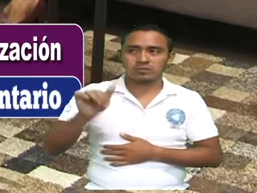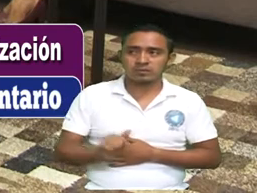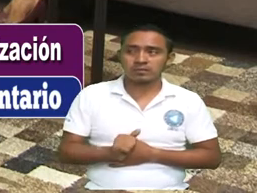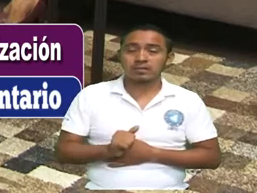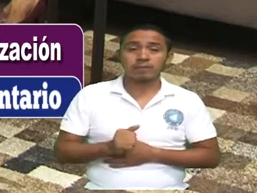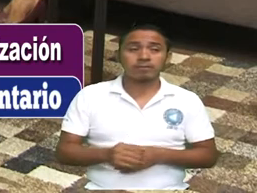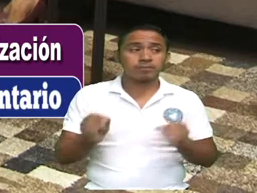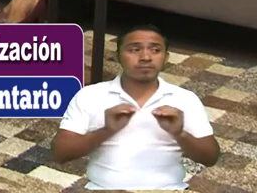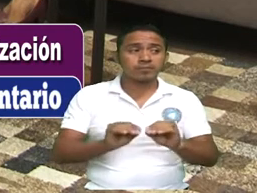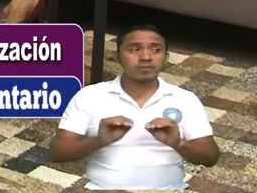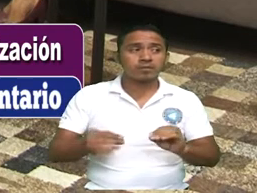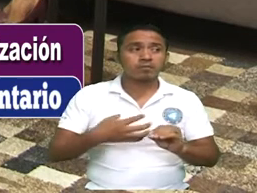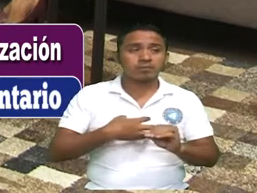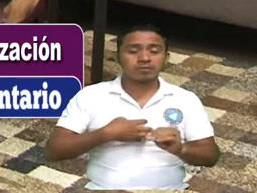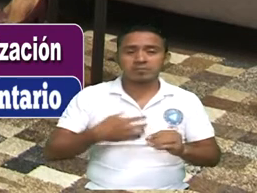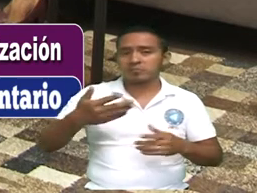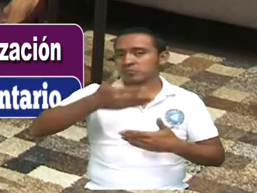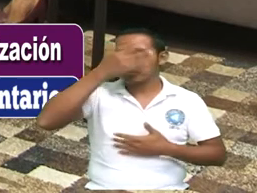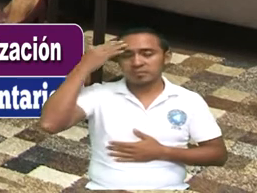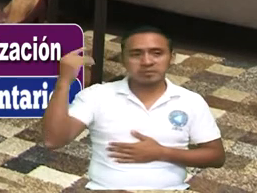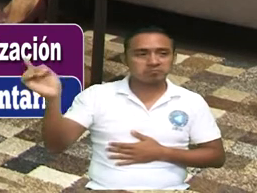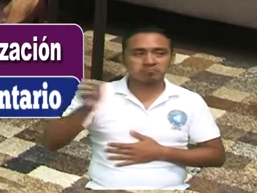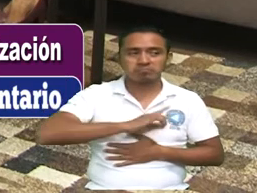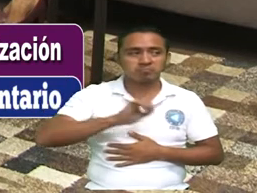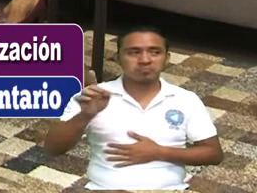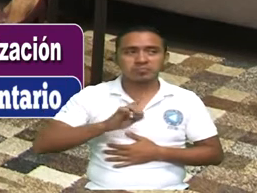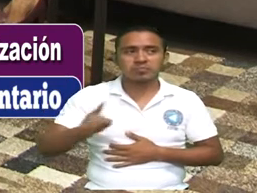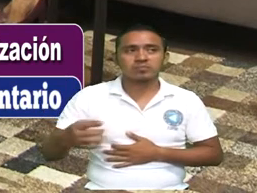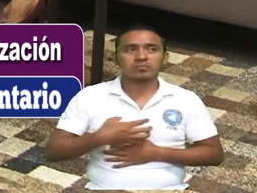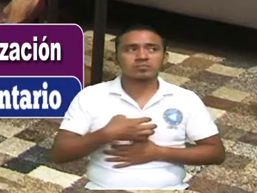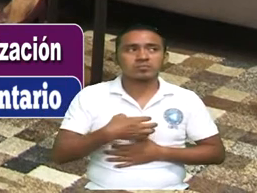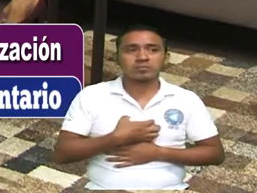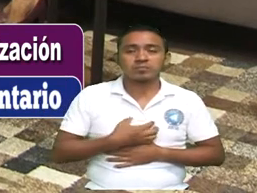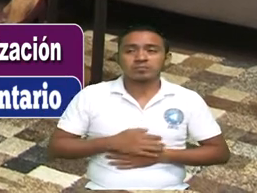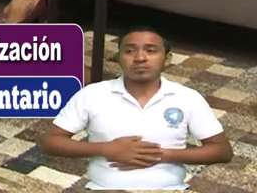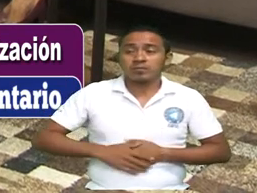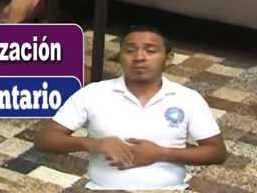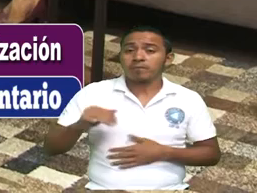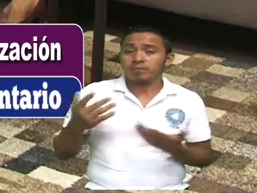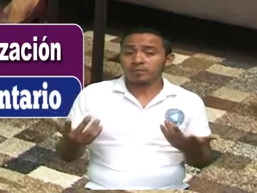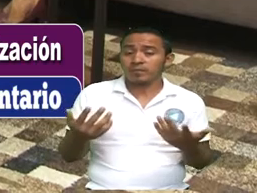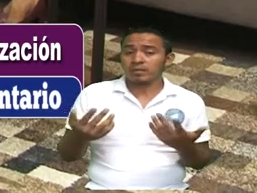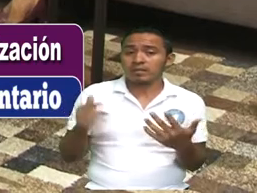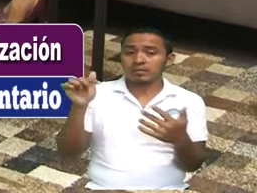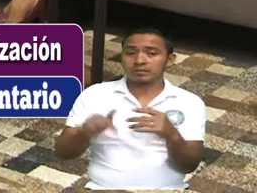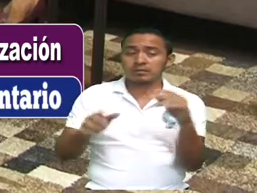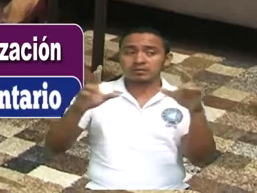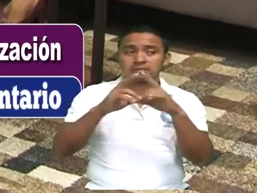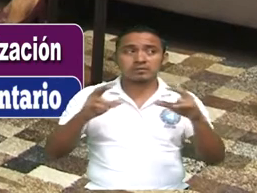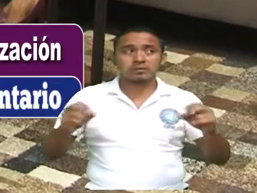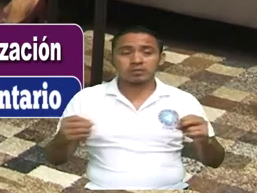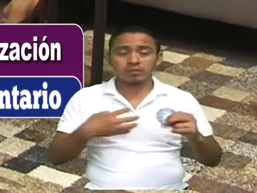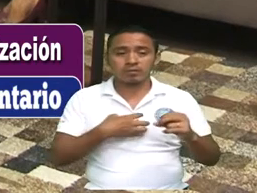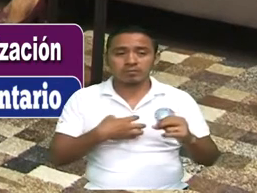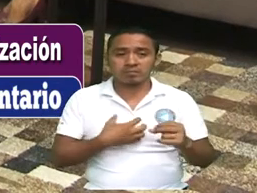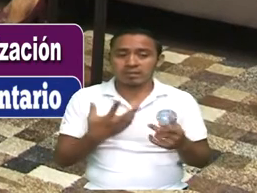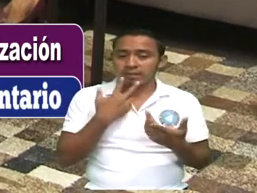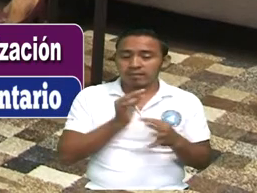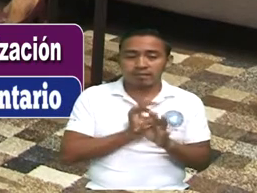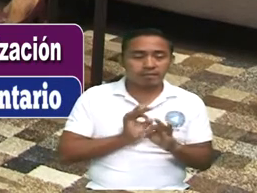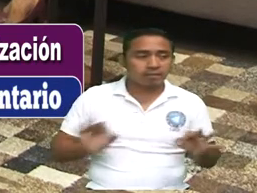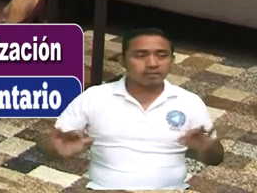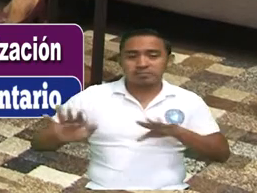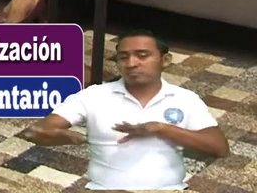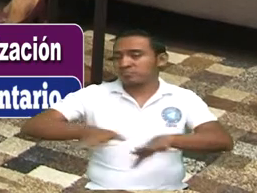nosotros es inolvidable, pues marcó un hito en la historia de Nicaragua que nada ni nadie la